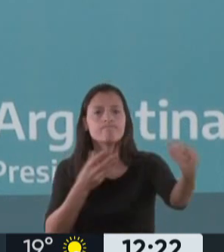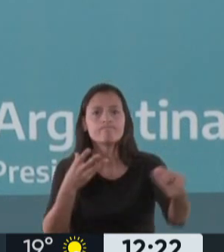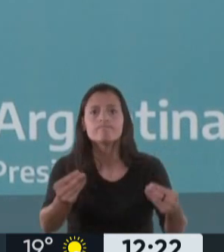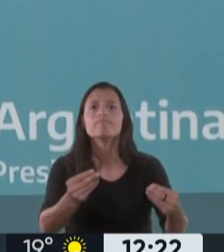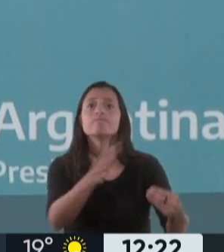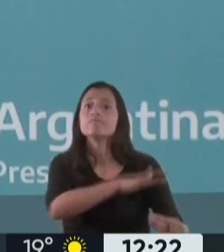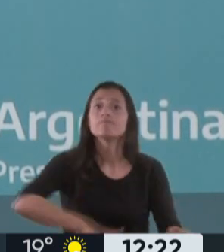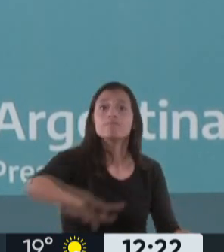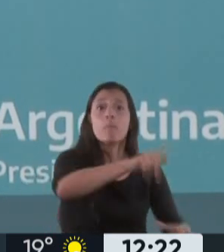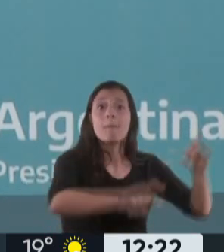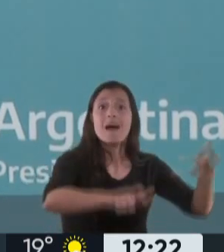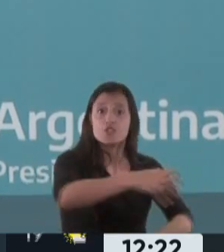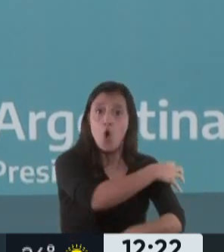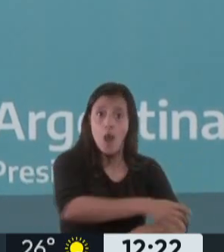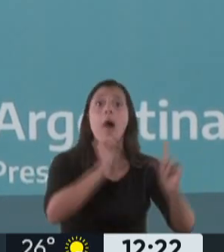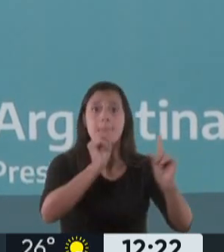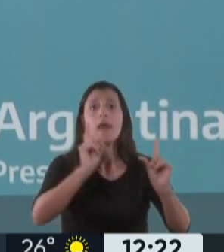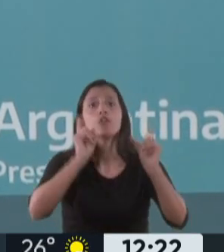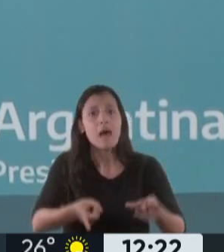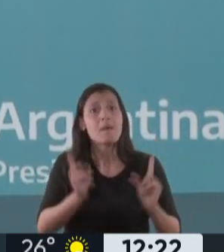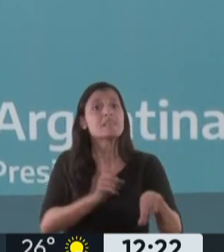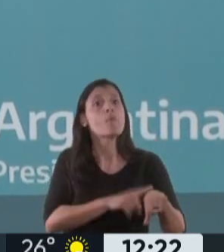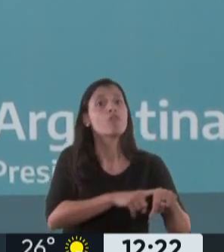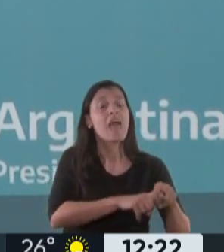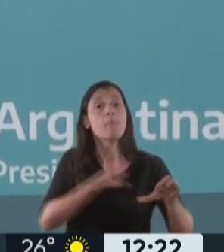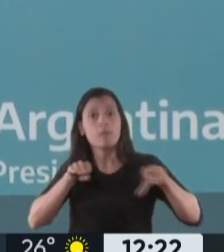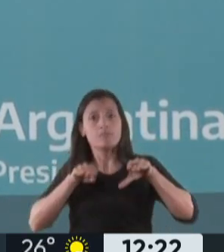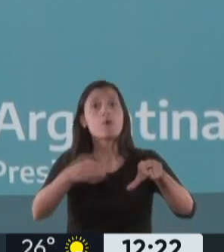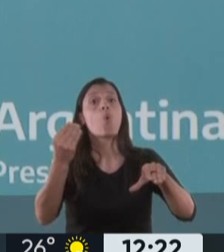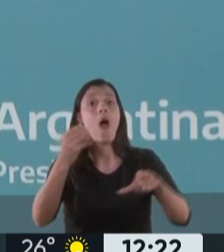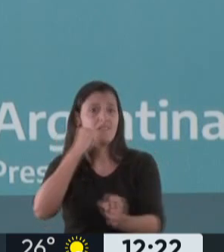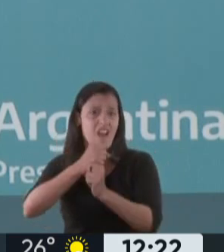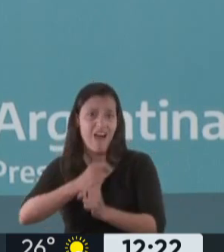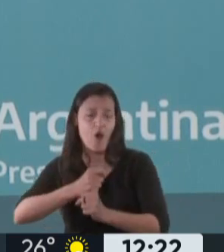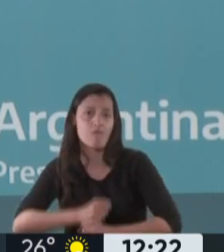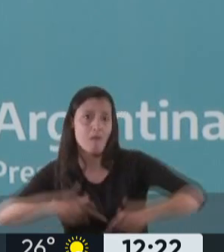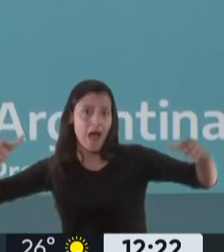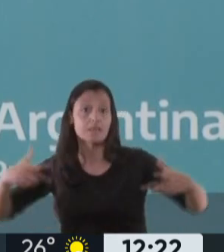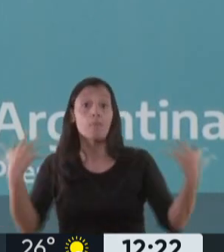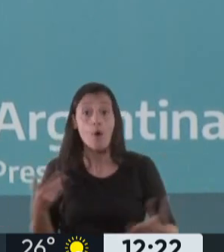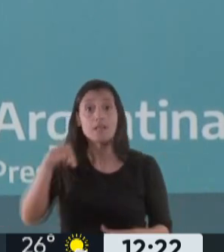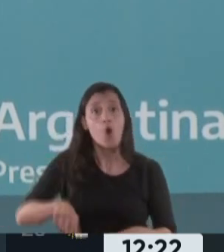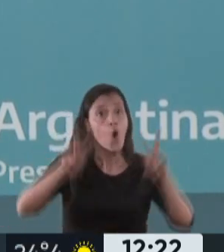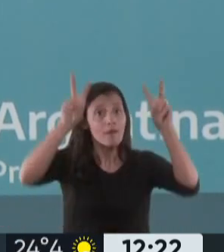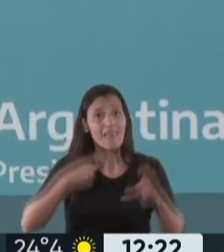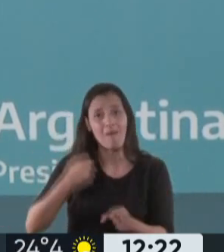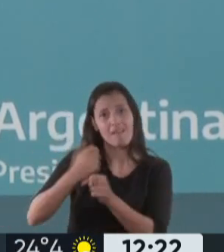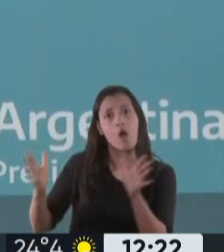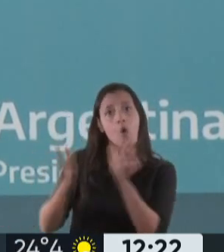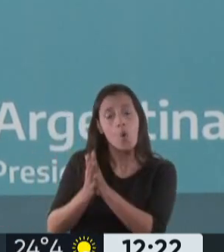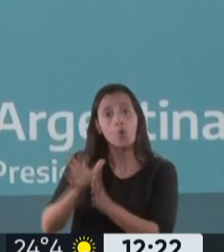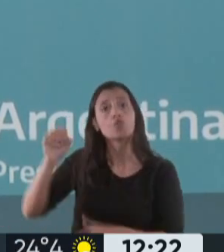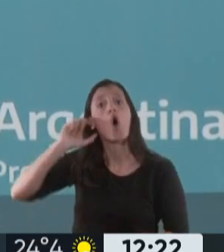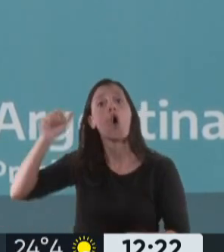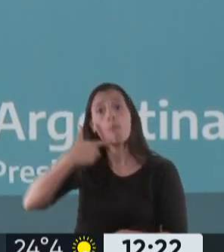detenga la creación de empleo formal en el país. Por eso, parte de la agenda de hoy y parte de la agenda que trabajamos con la ministra Kelly Olmos tiene que ver